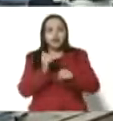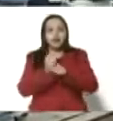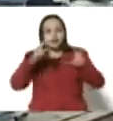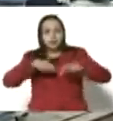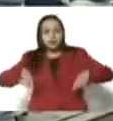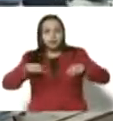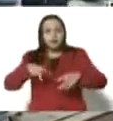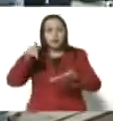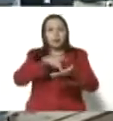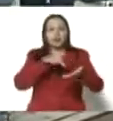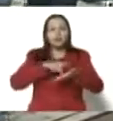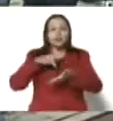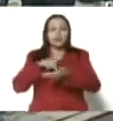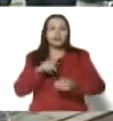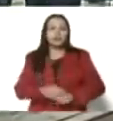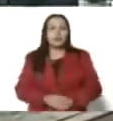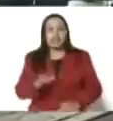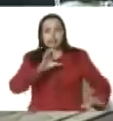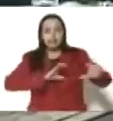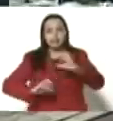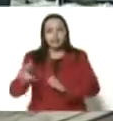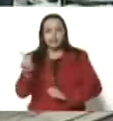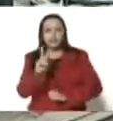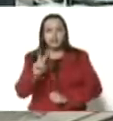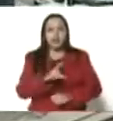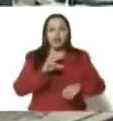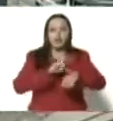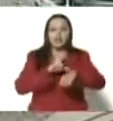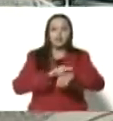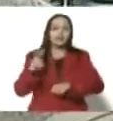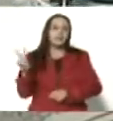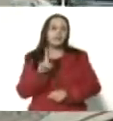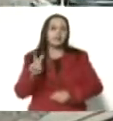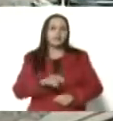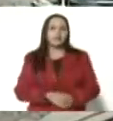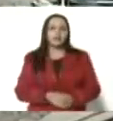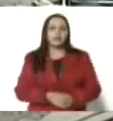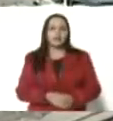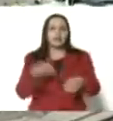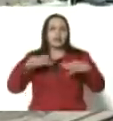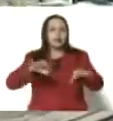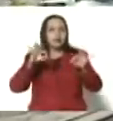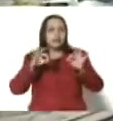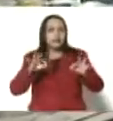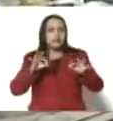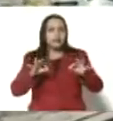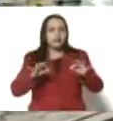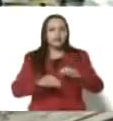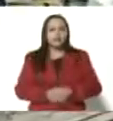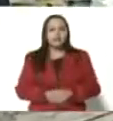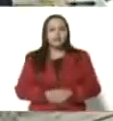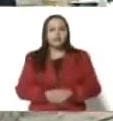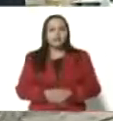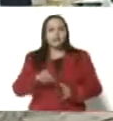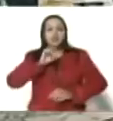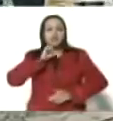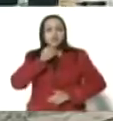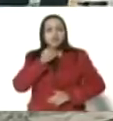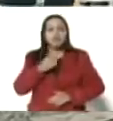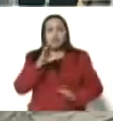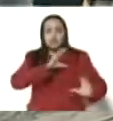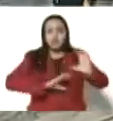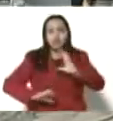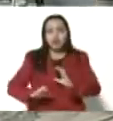donde participaron científicos venezolanos, médicos venezolanos y especialistas de la Federación Rusa, donde en